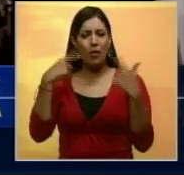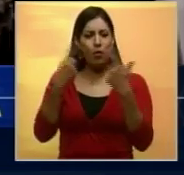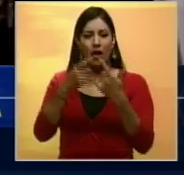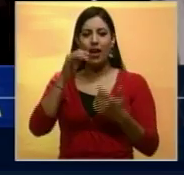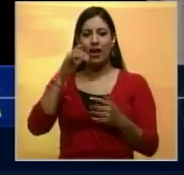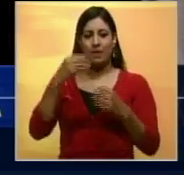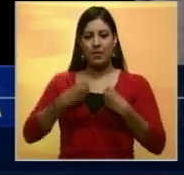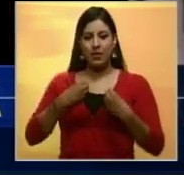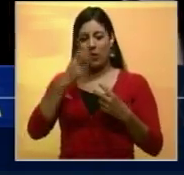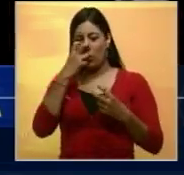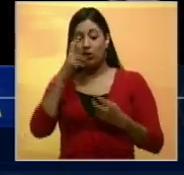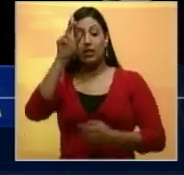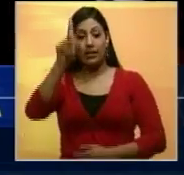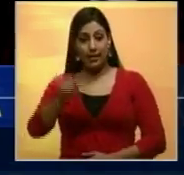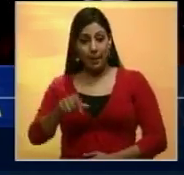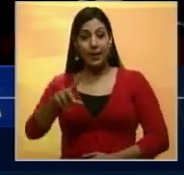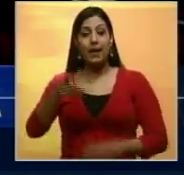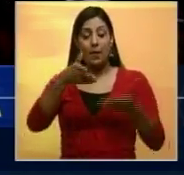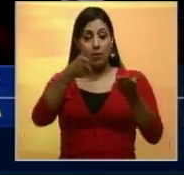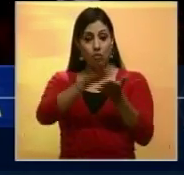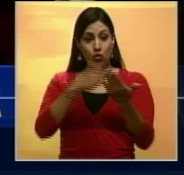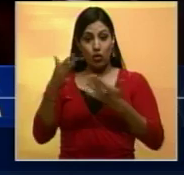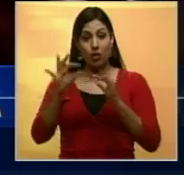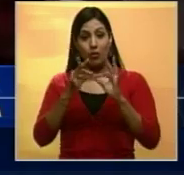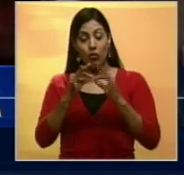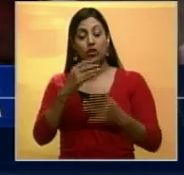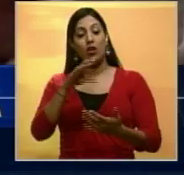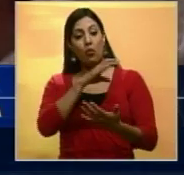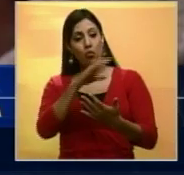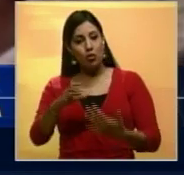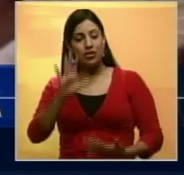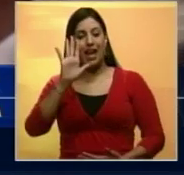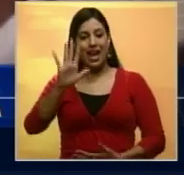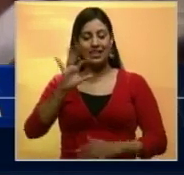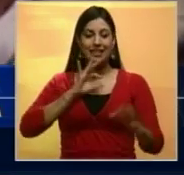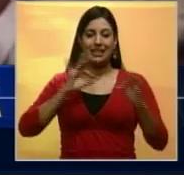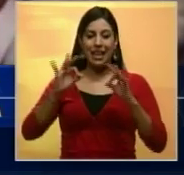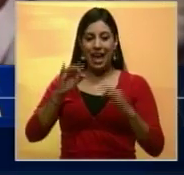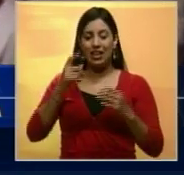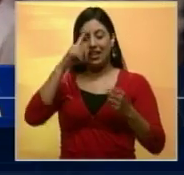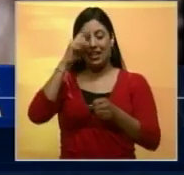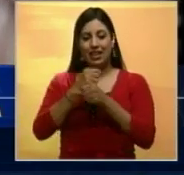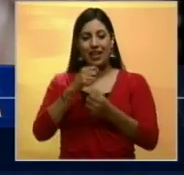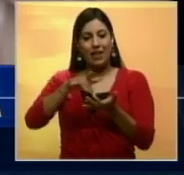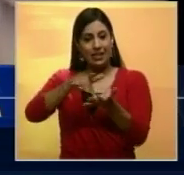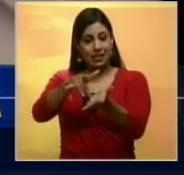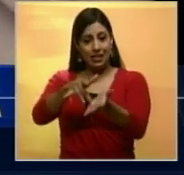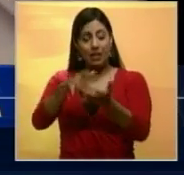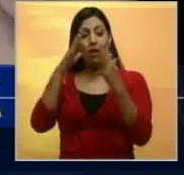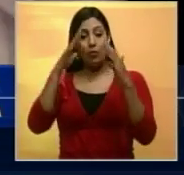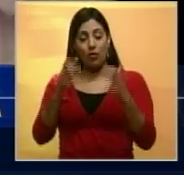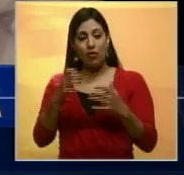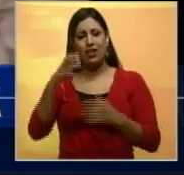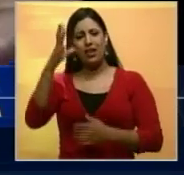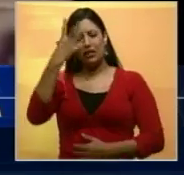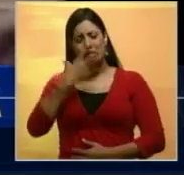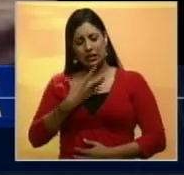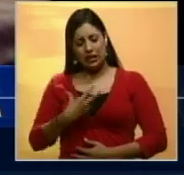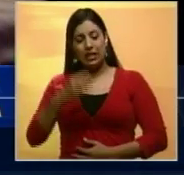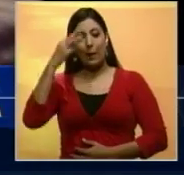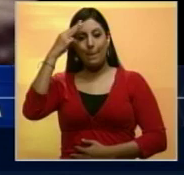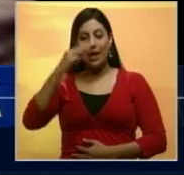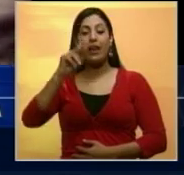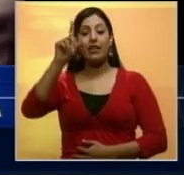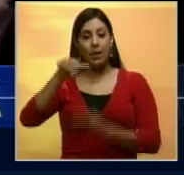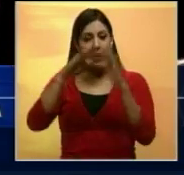residentes locales. El deceso del intérprete, músico, compositor, actor y productor discográfico ensombreció no solo a